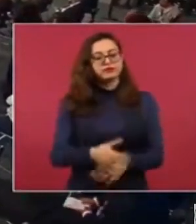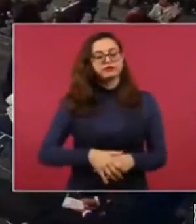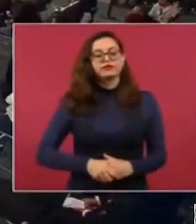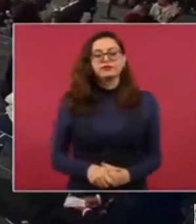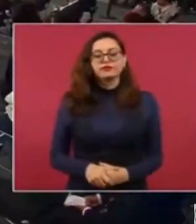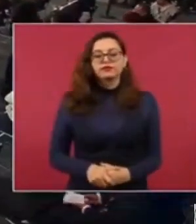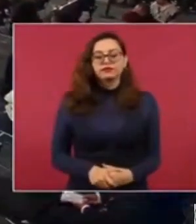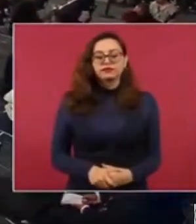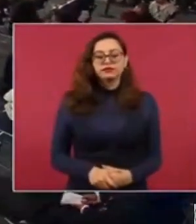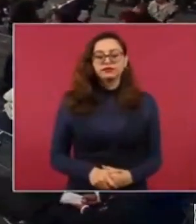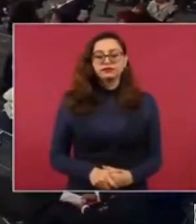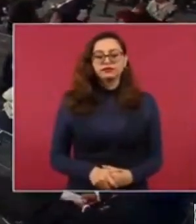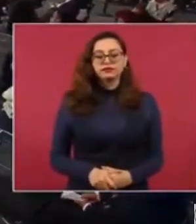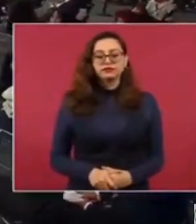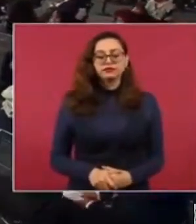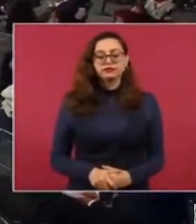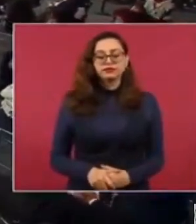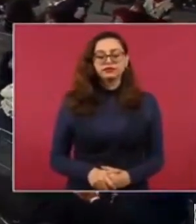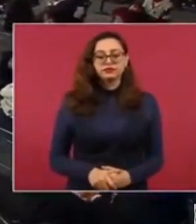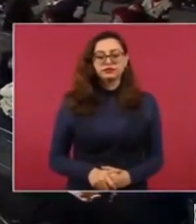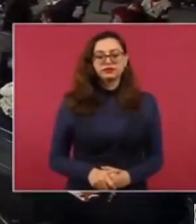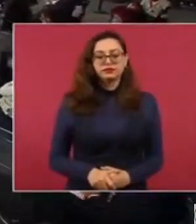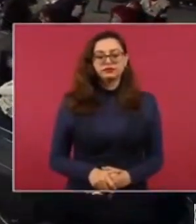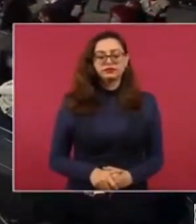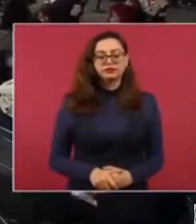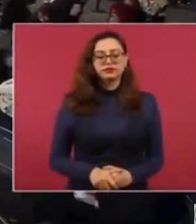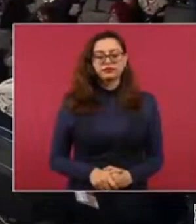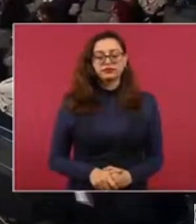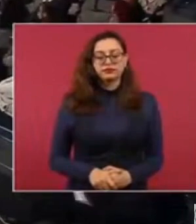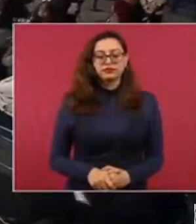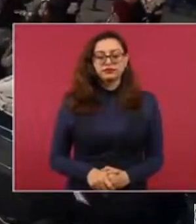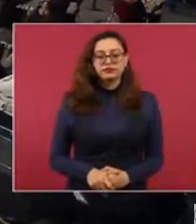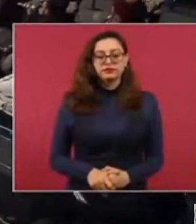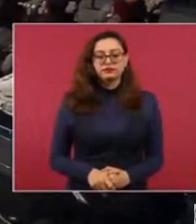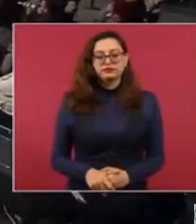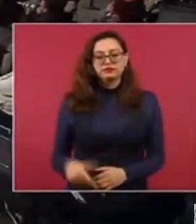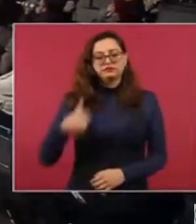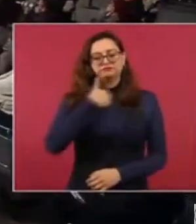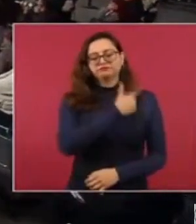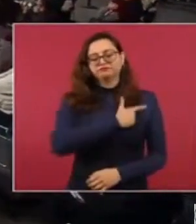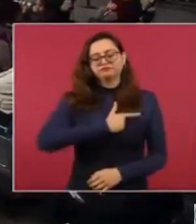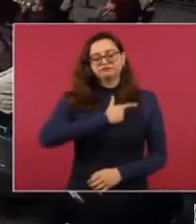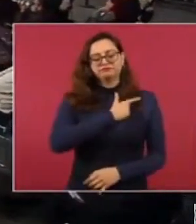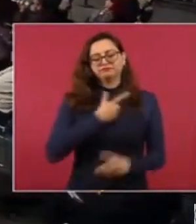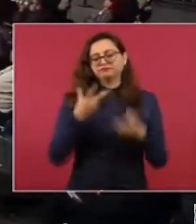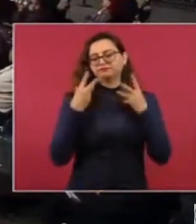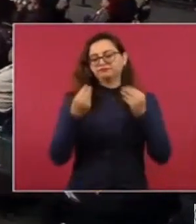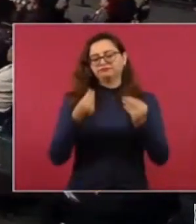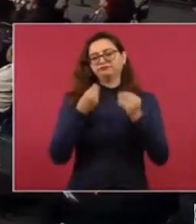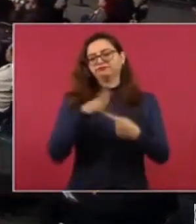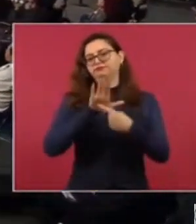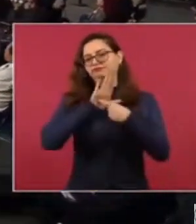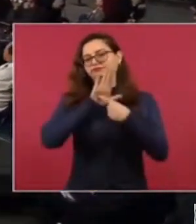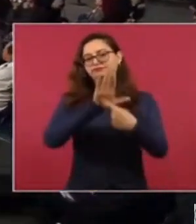Me da mucho gusto que salgamos a hablar del trabajo arqueológico